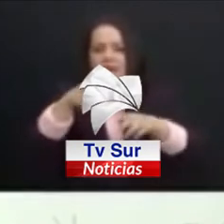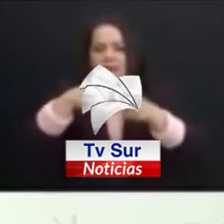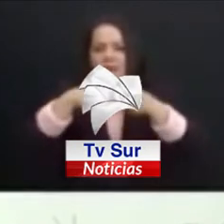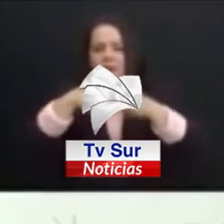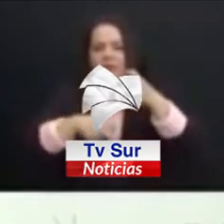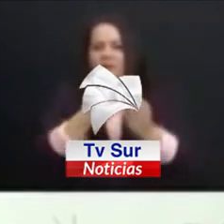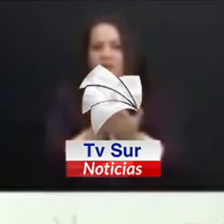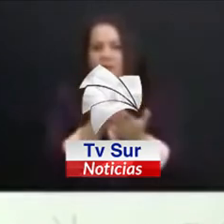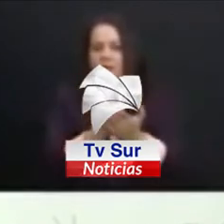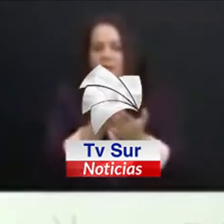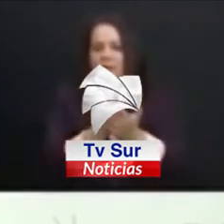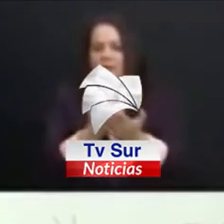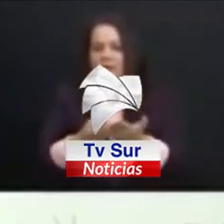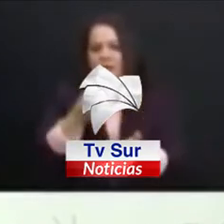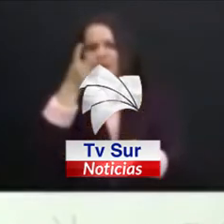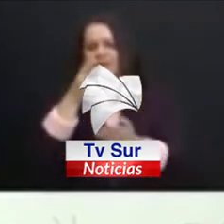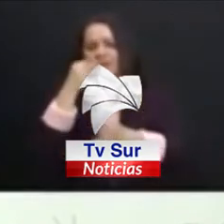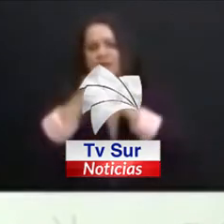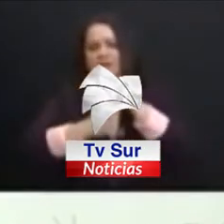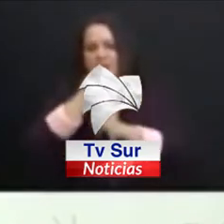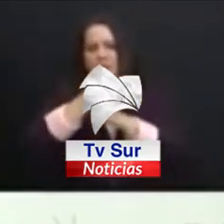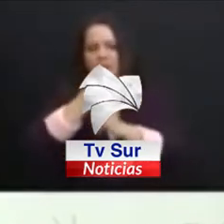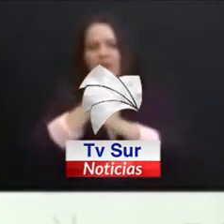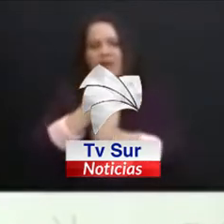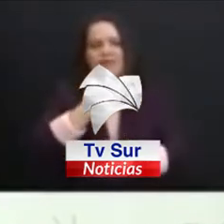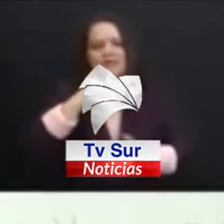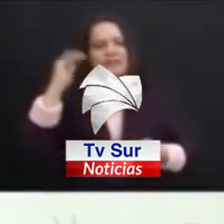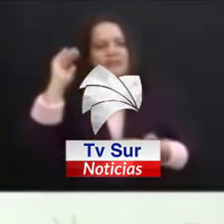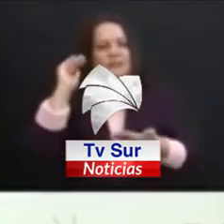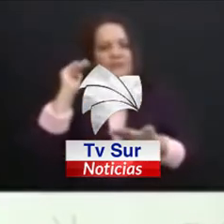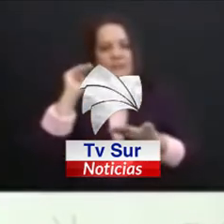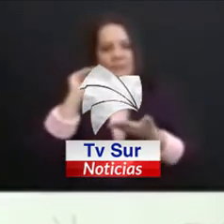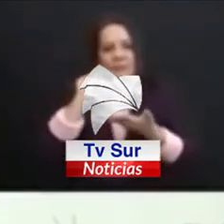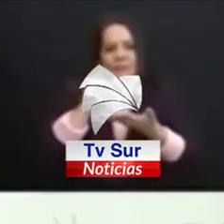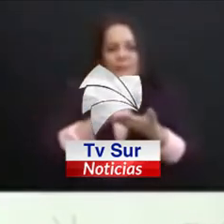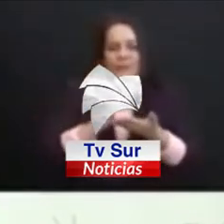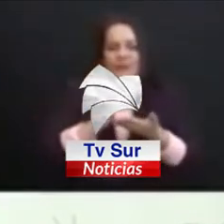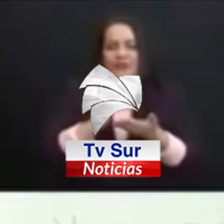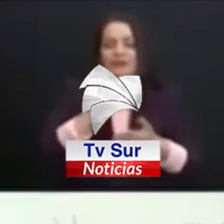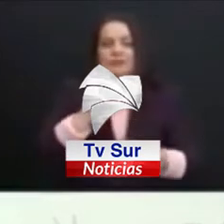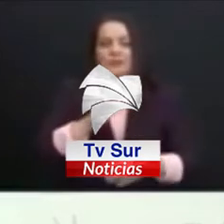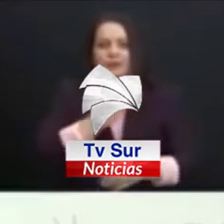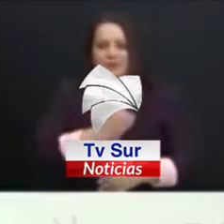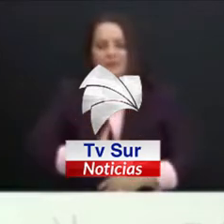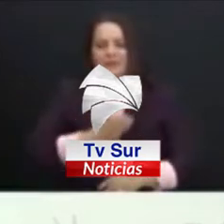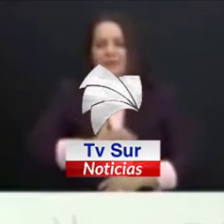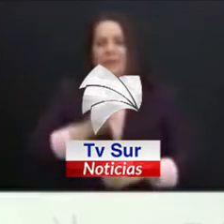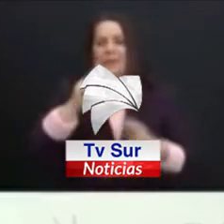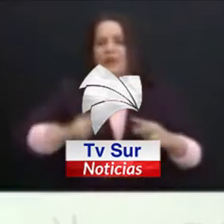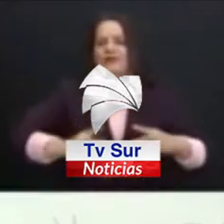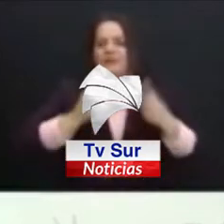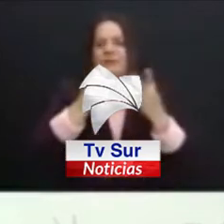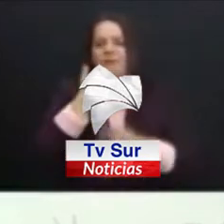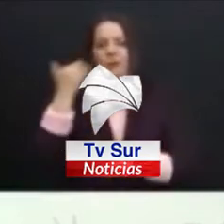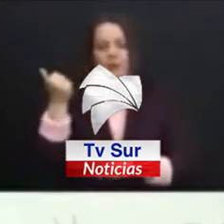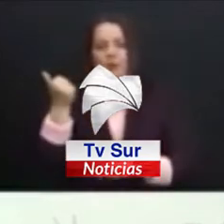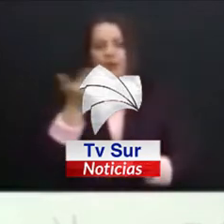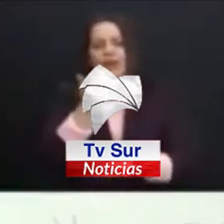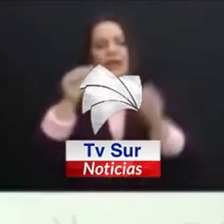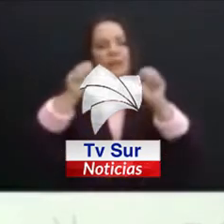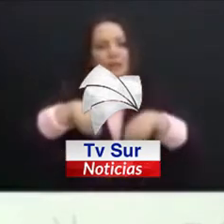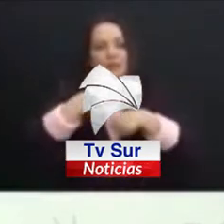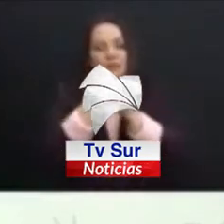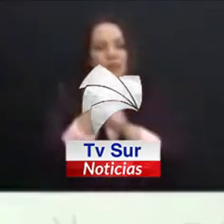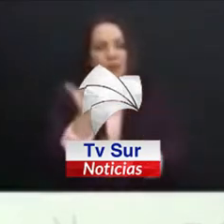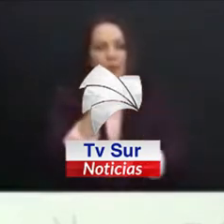precios internacionales, han tenido que mermar su aspiración de una vida mejor. ¿Y qué podemos hacer